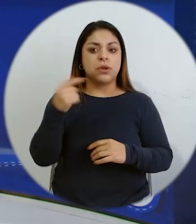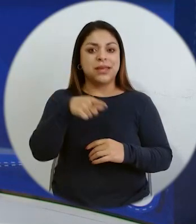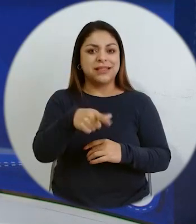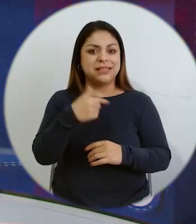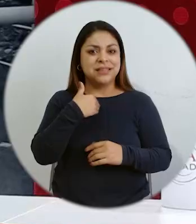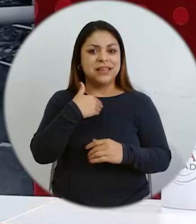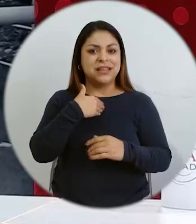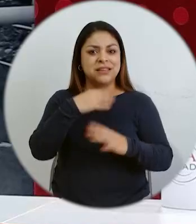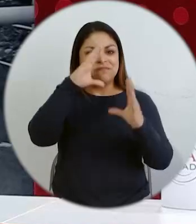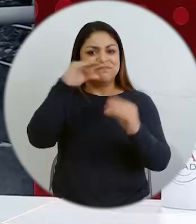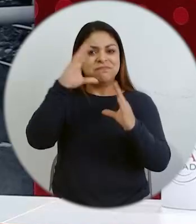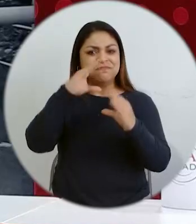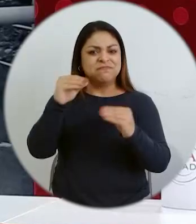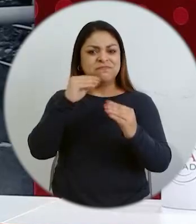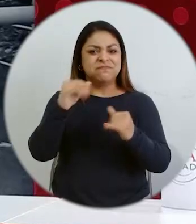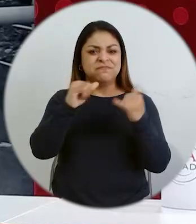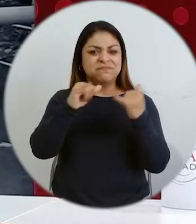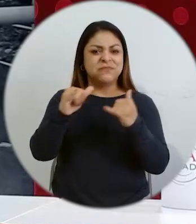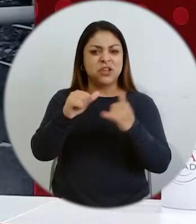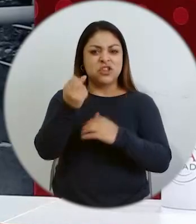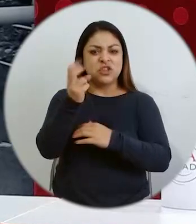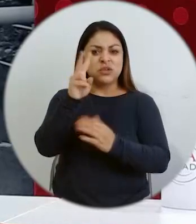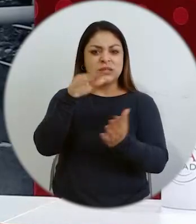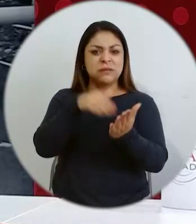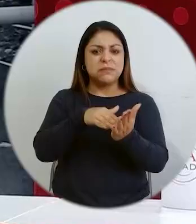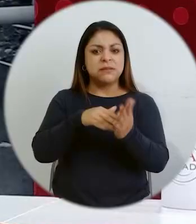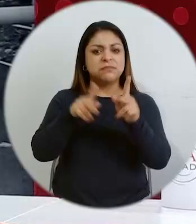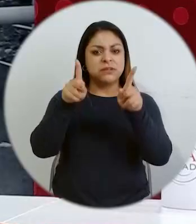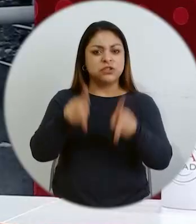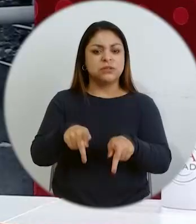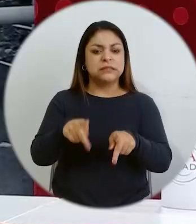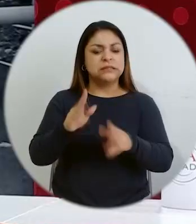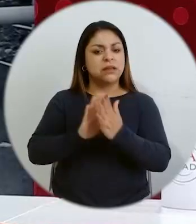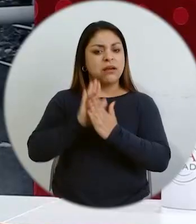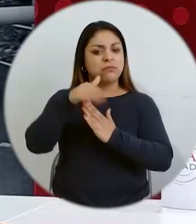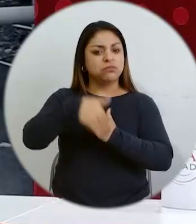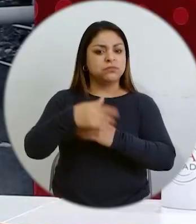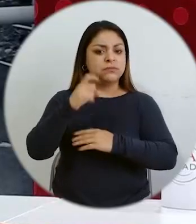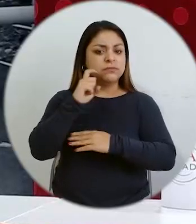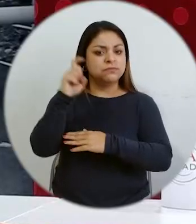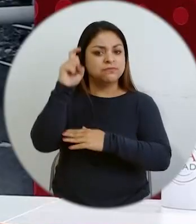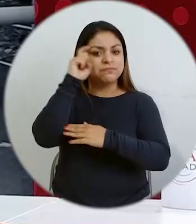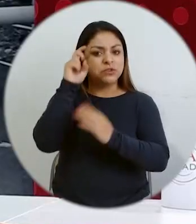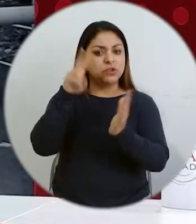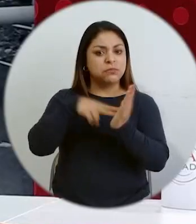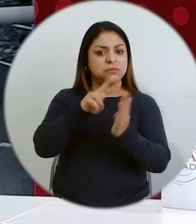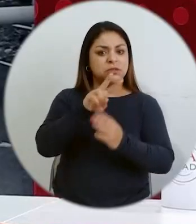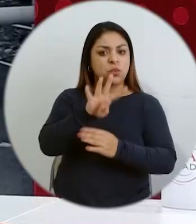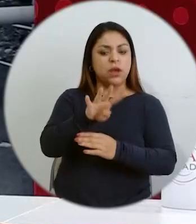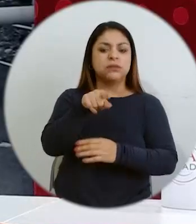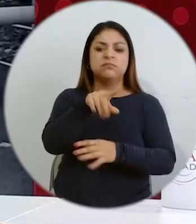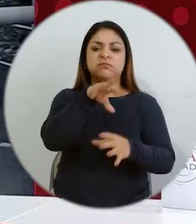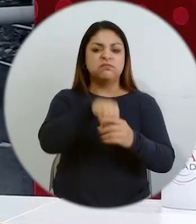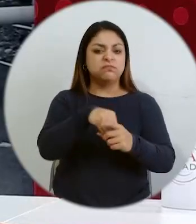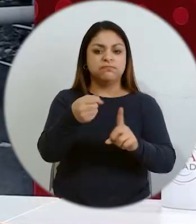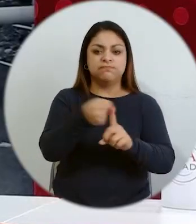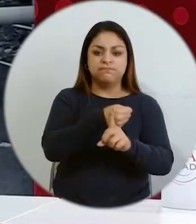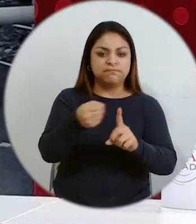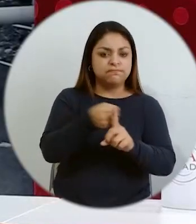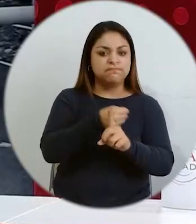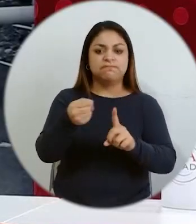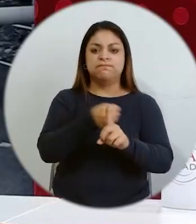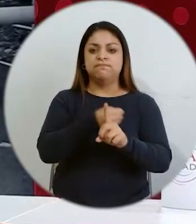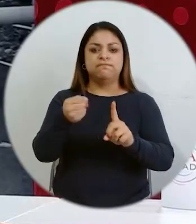12.000 víctimas de abuso sexual en el 2024, que incluyeron maltrato físico, abuso sexual y violencia